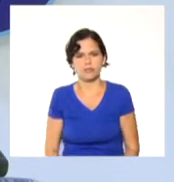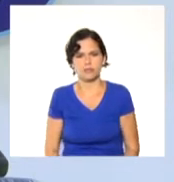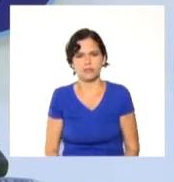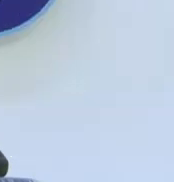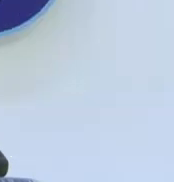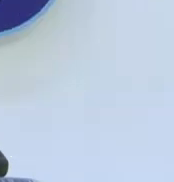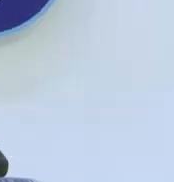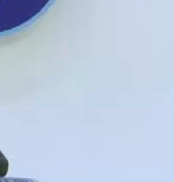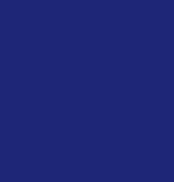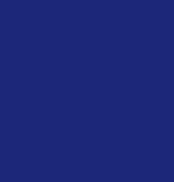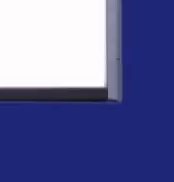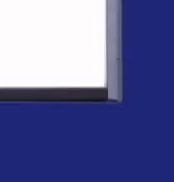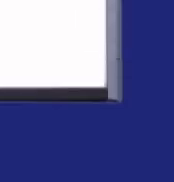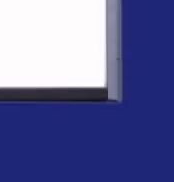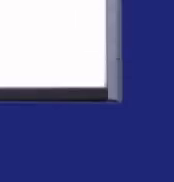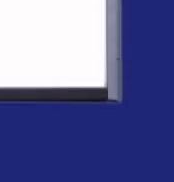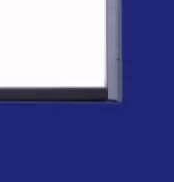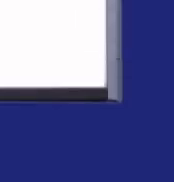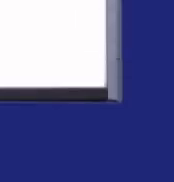Chao.